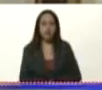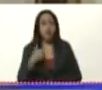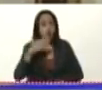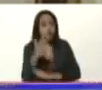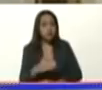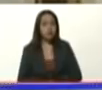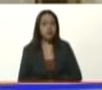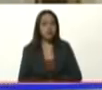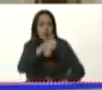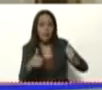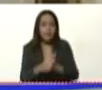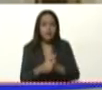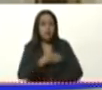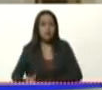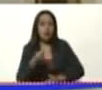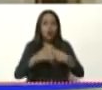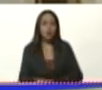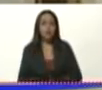viene contemplado,